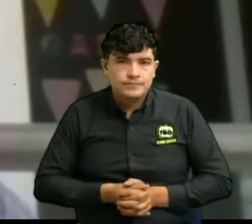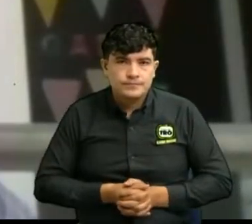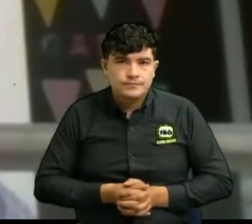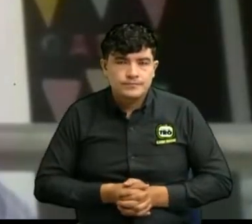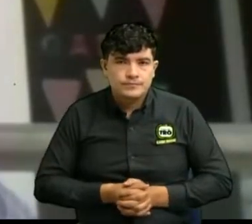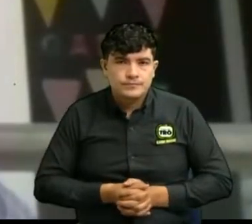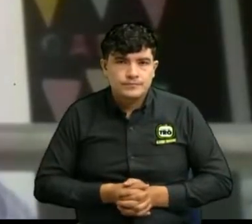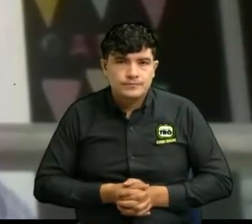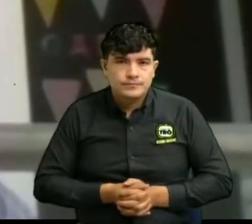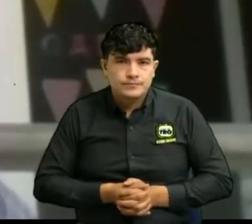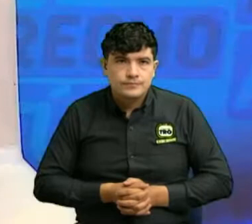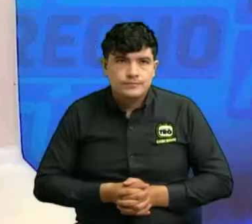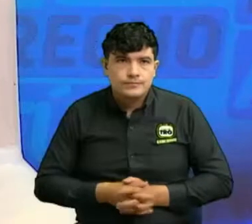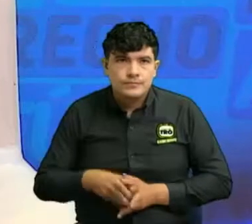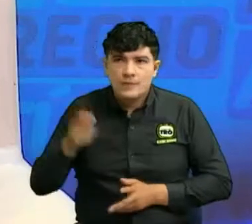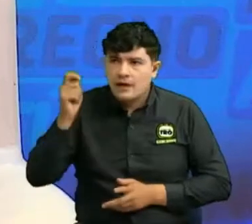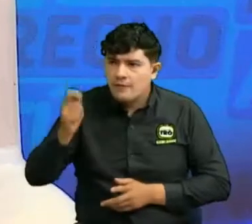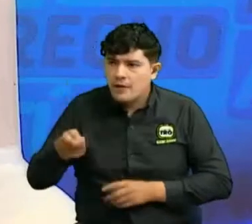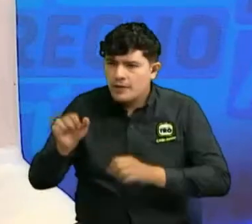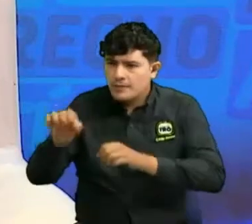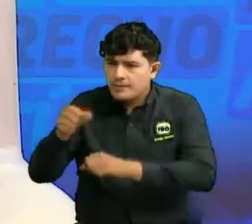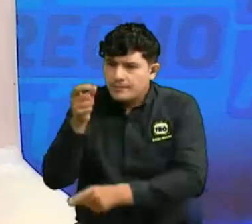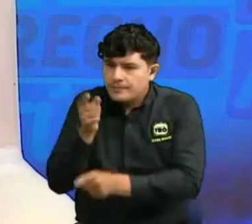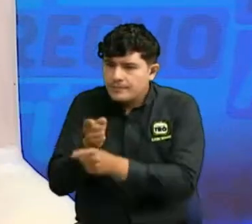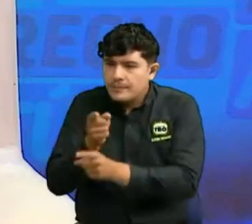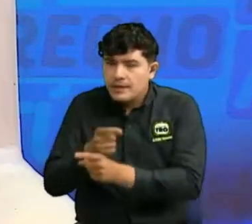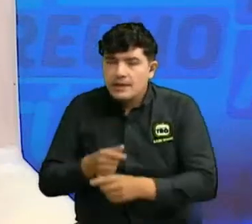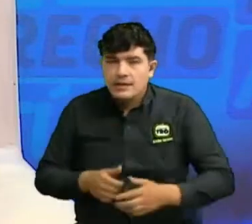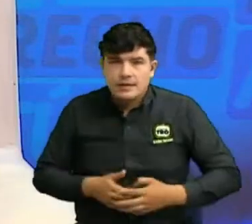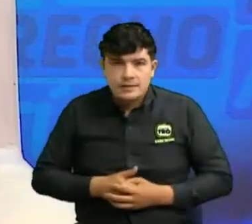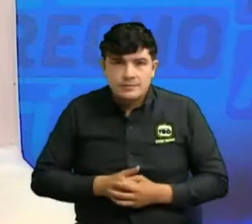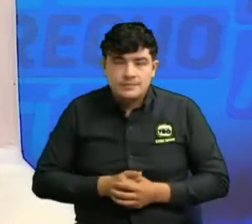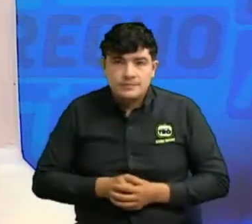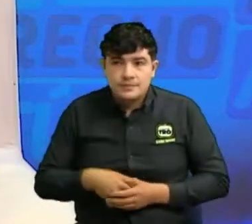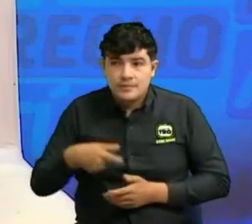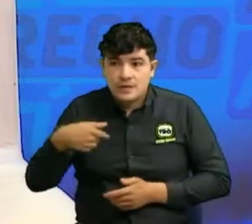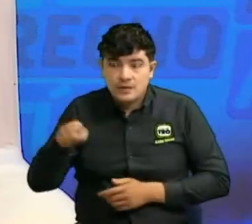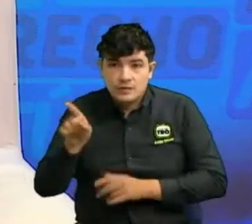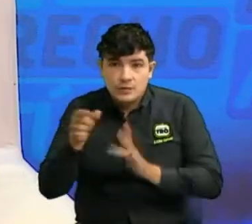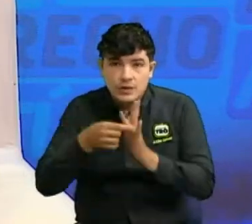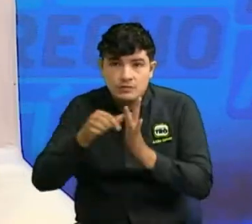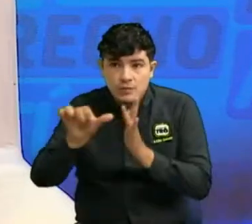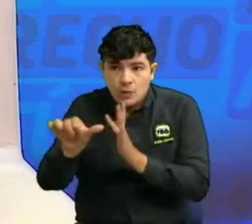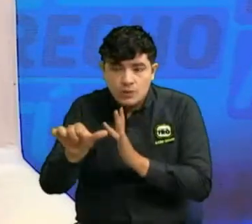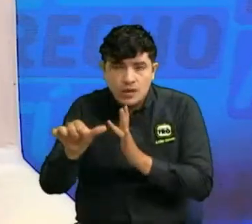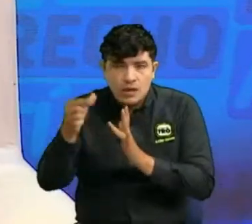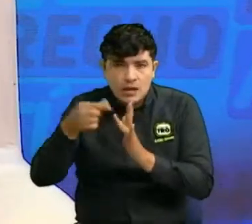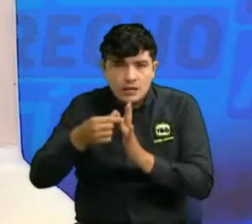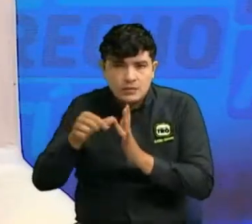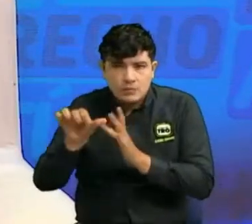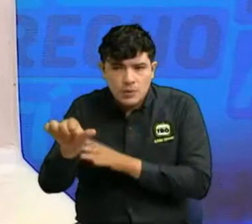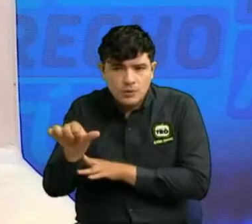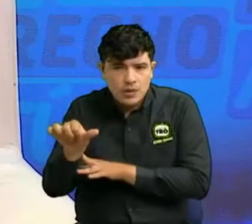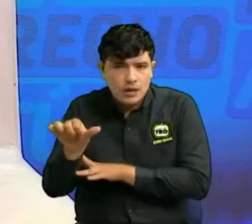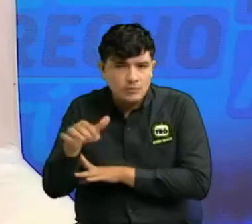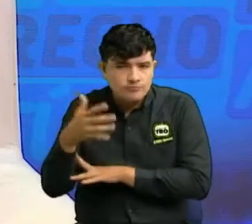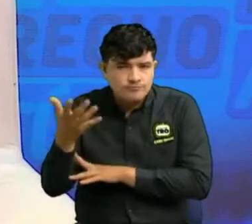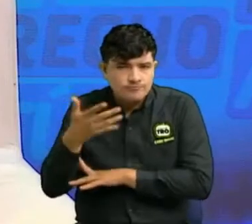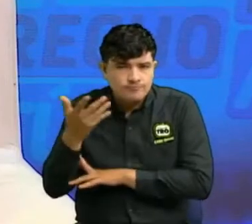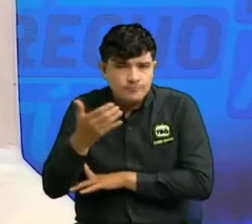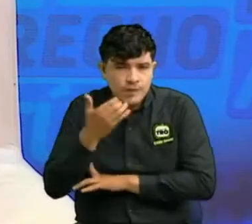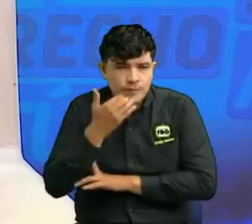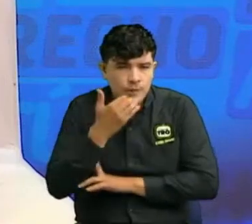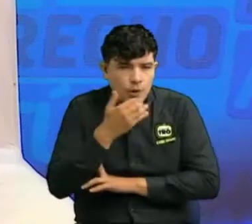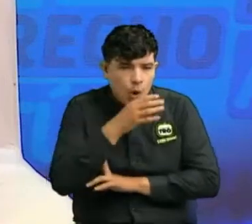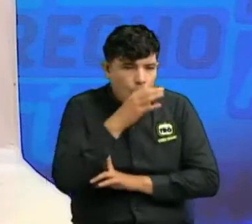ley 100. Abogado, y con las semanas que tiene la esposa, ¿es mejor reclamarlas o de las que le sobran a él no le puede dar